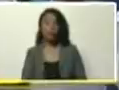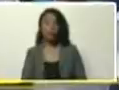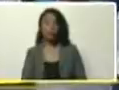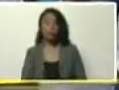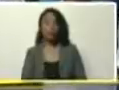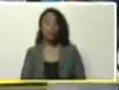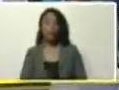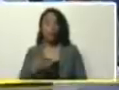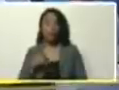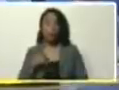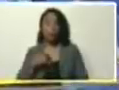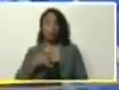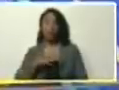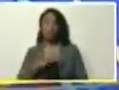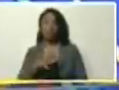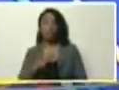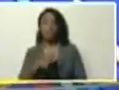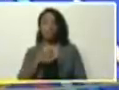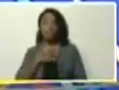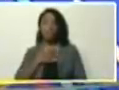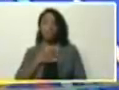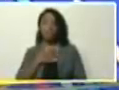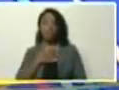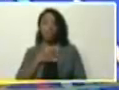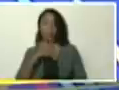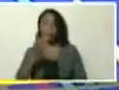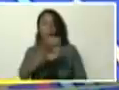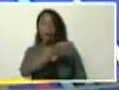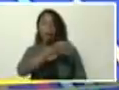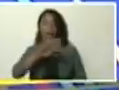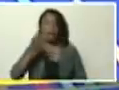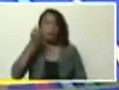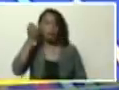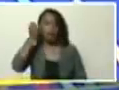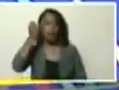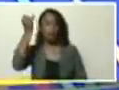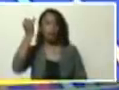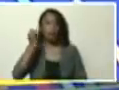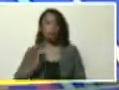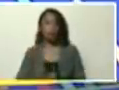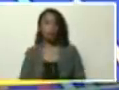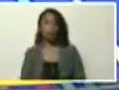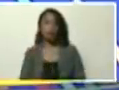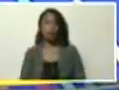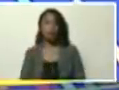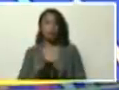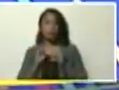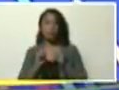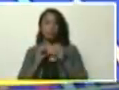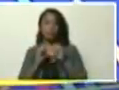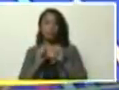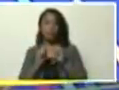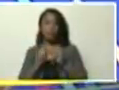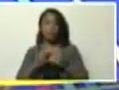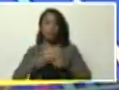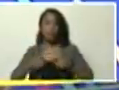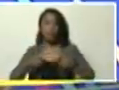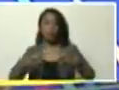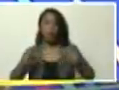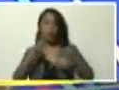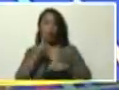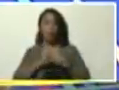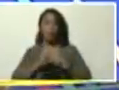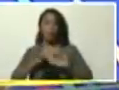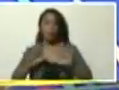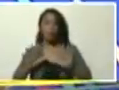a mí me parece una extraordinaria idea mantener y acrecentar el